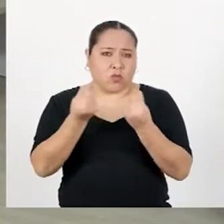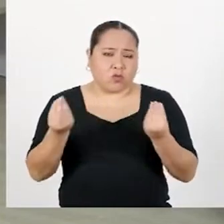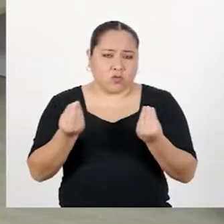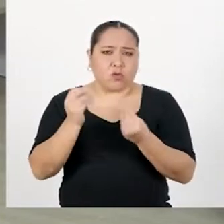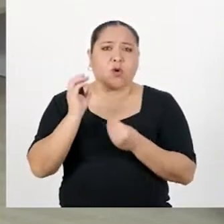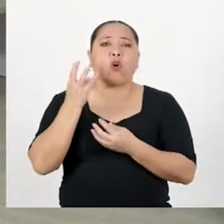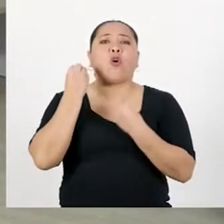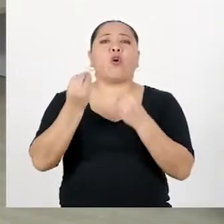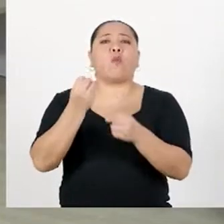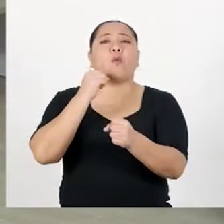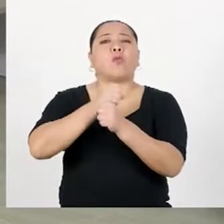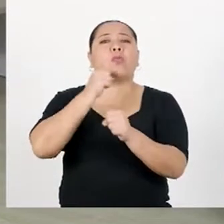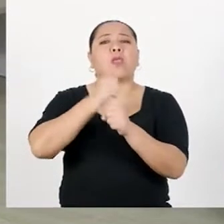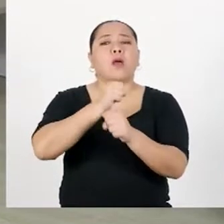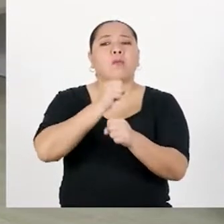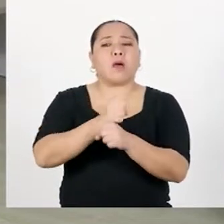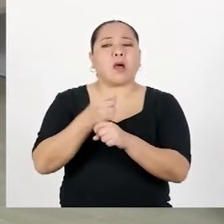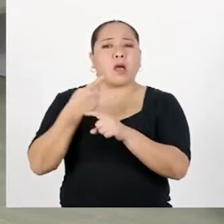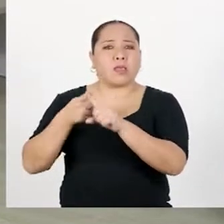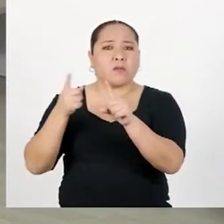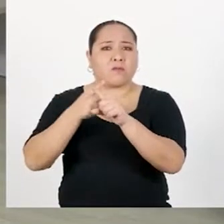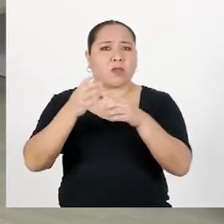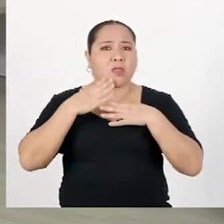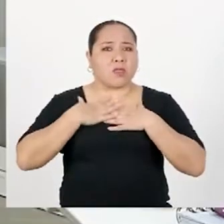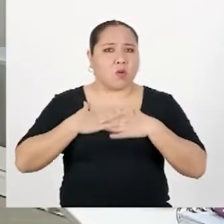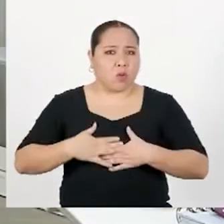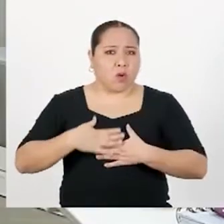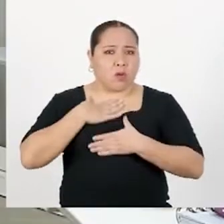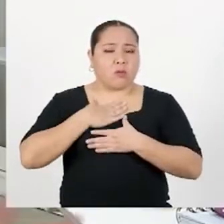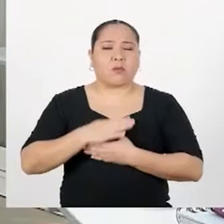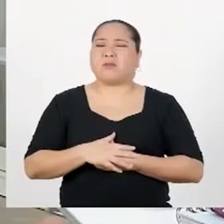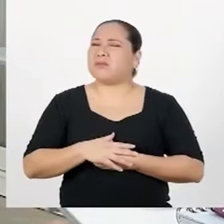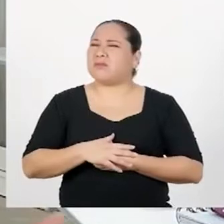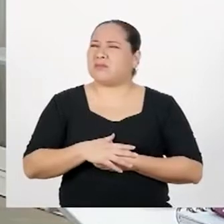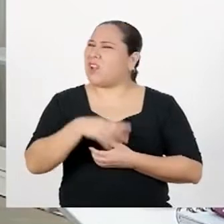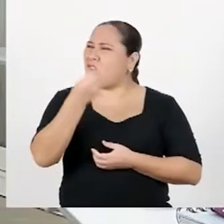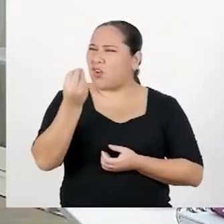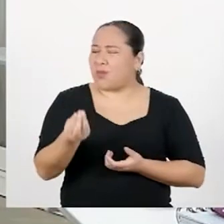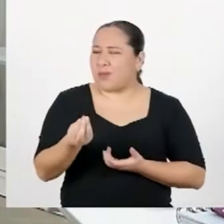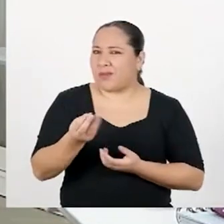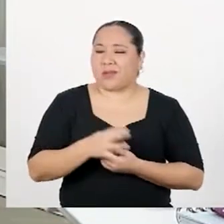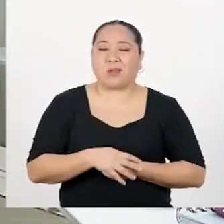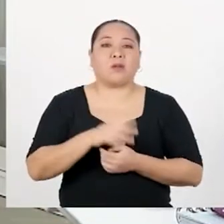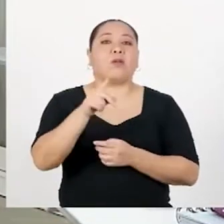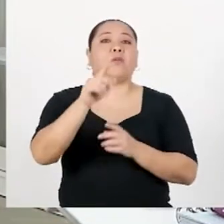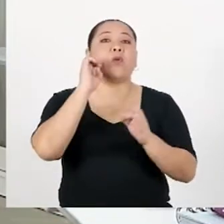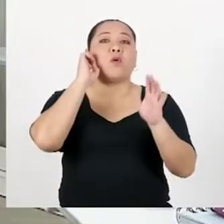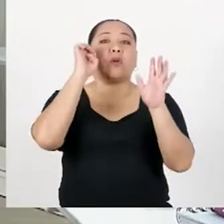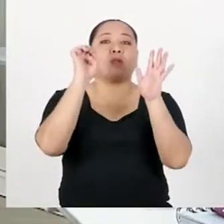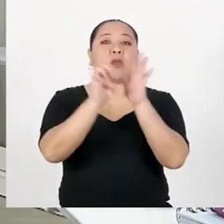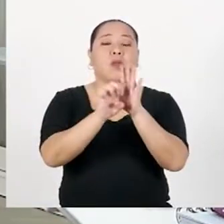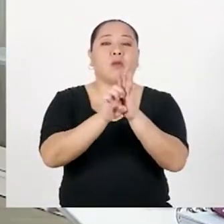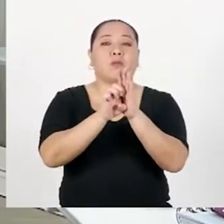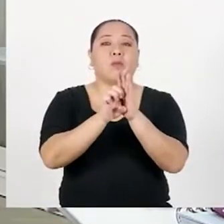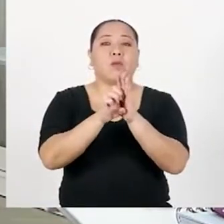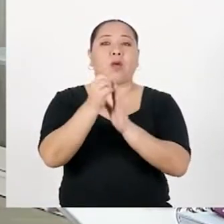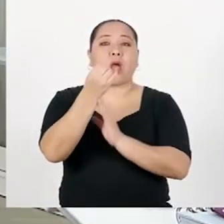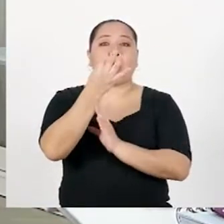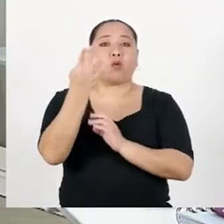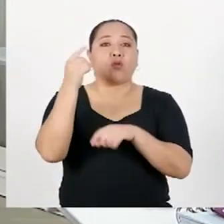medida el funcionamiento de los organismos. ¿Cómo es eso? Por ejemplo,